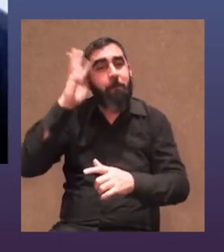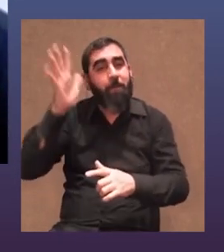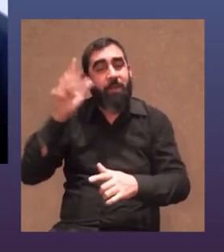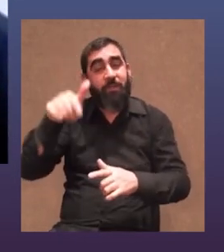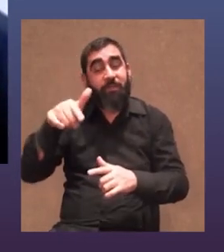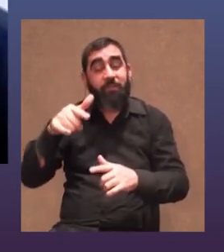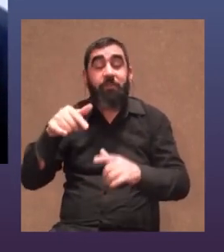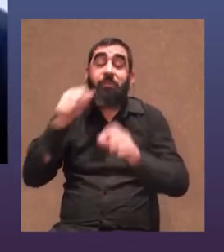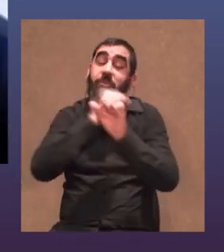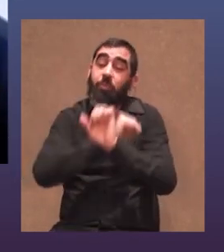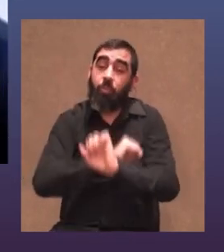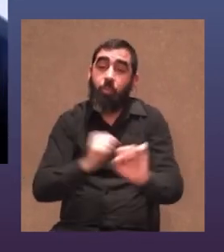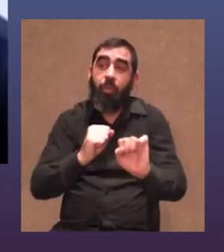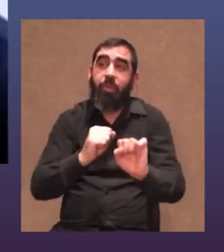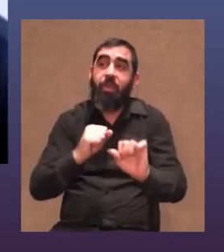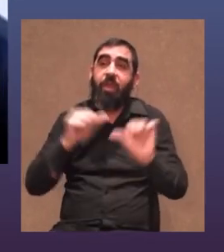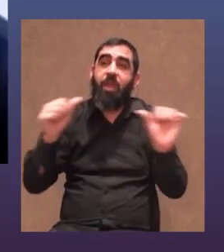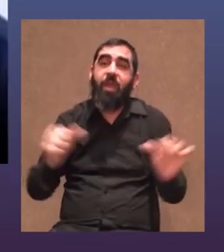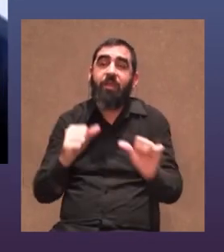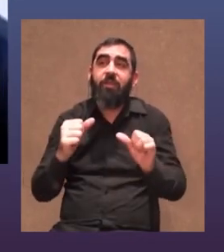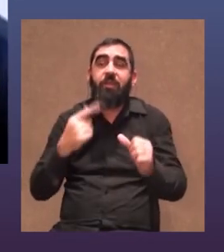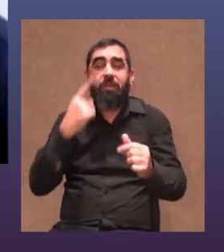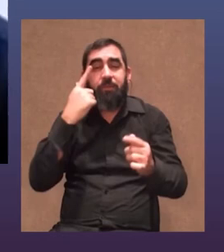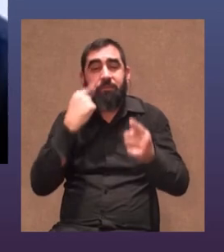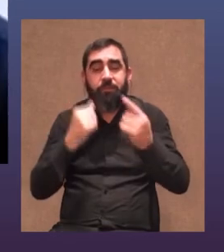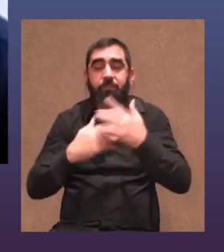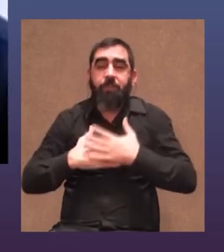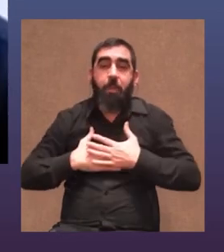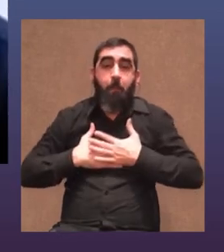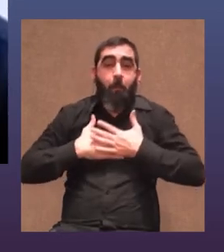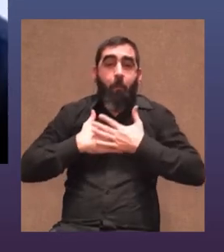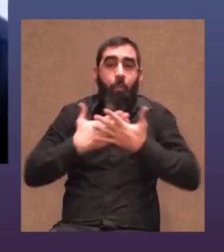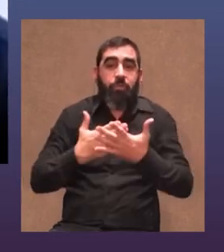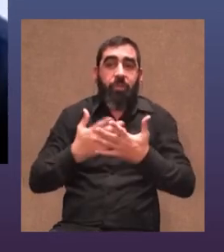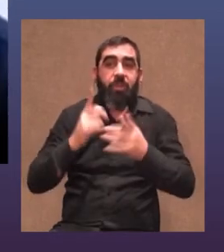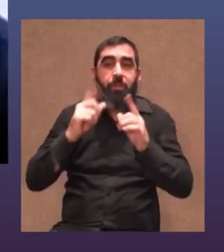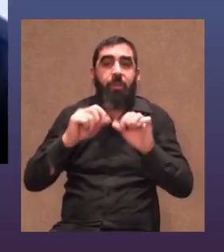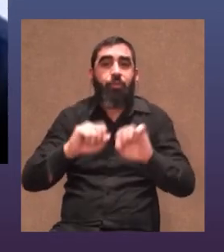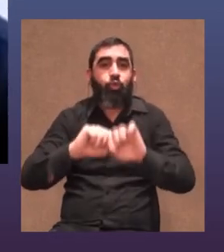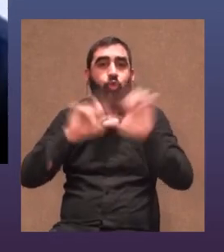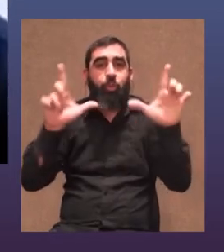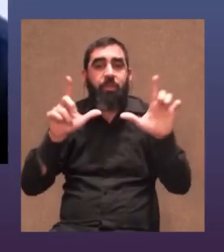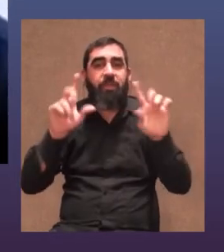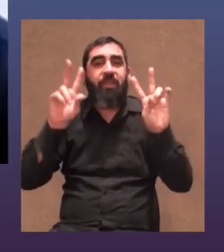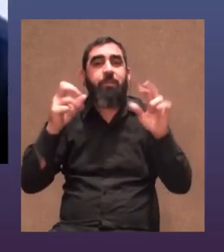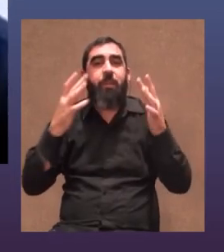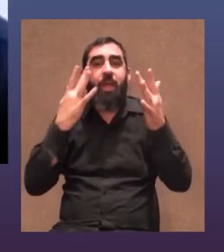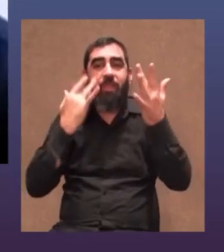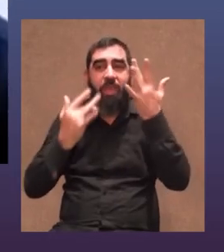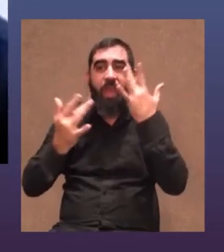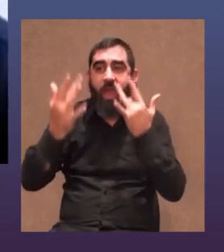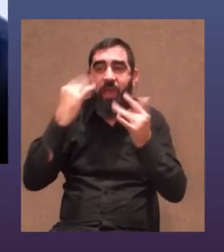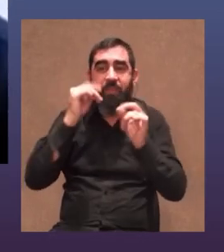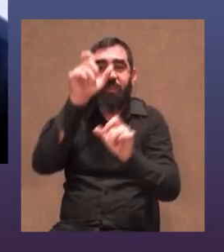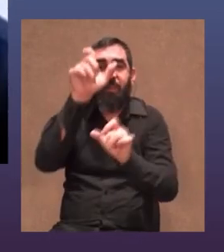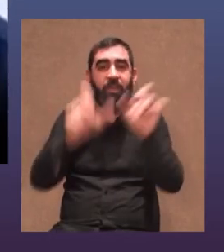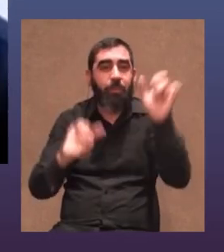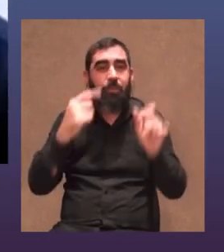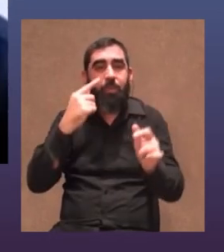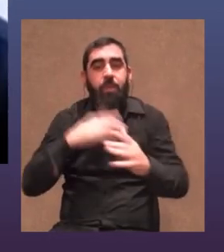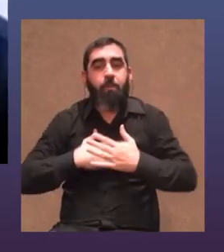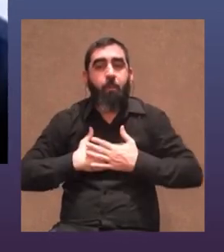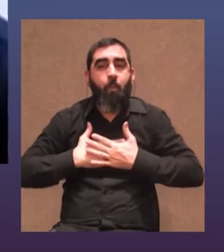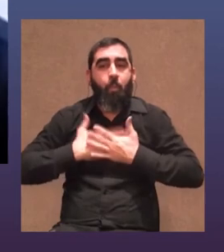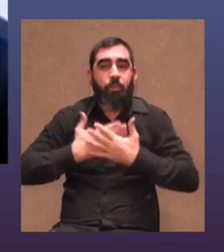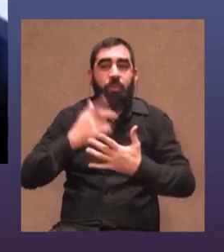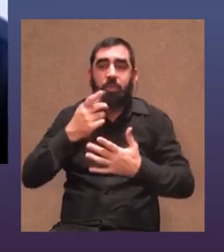Pensaba este privilegio de conmovernos y de quedarnos sorprendidos ante el hecho artístico conmovidos, eso es un privilegio,